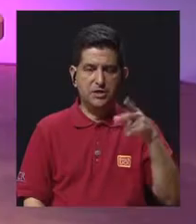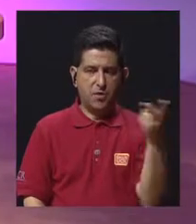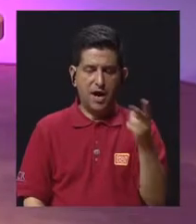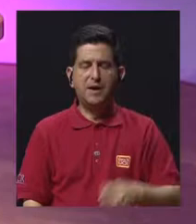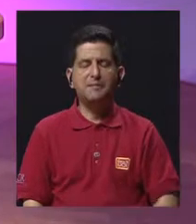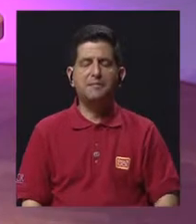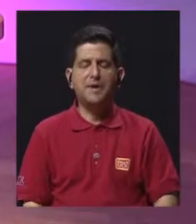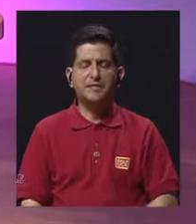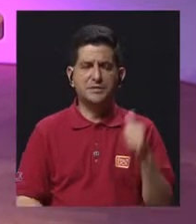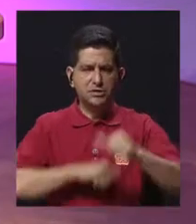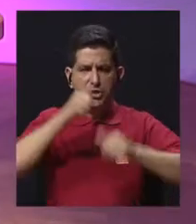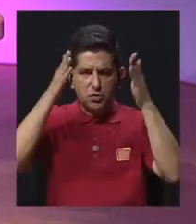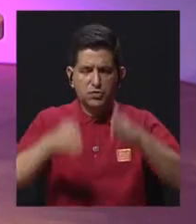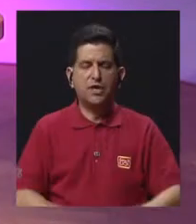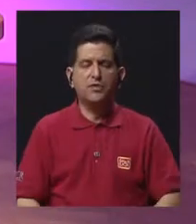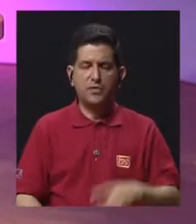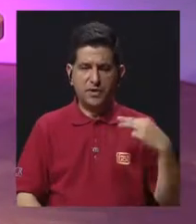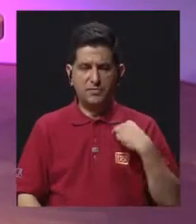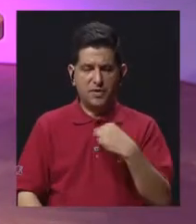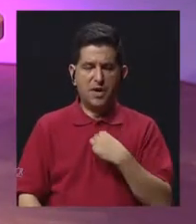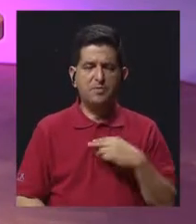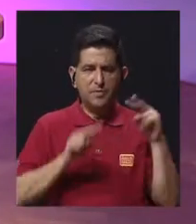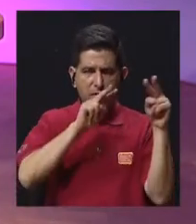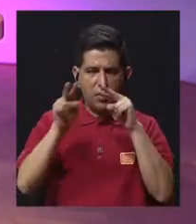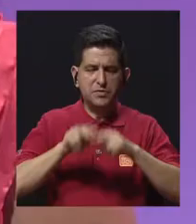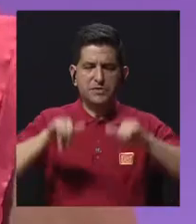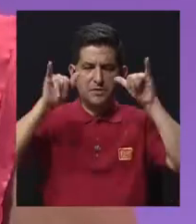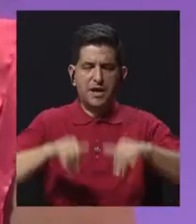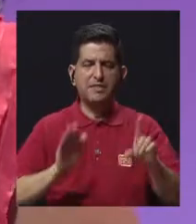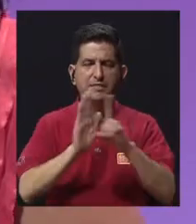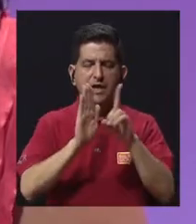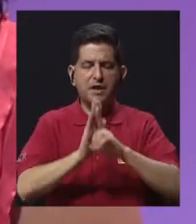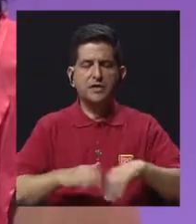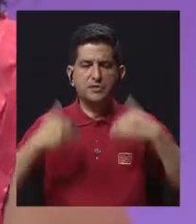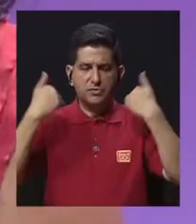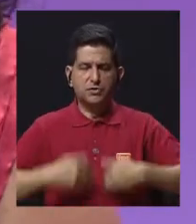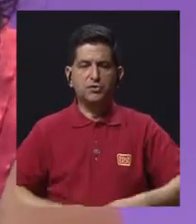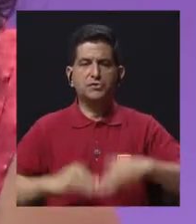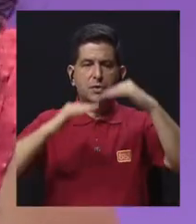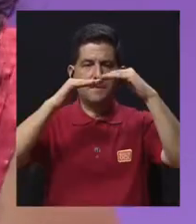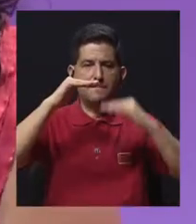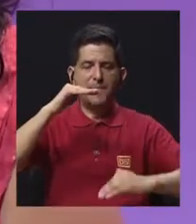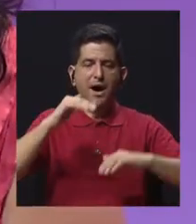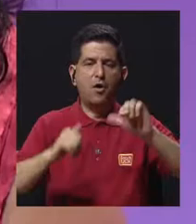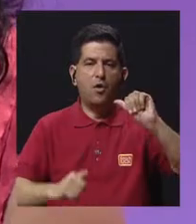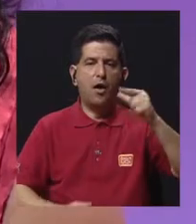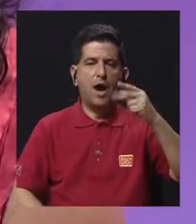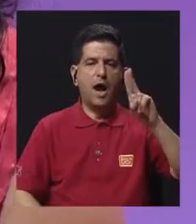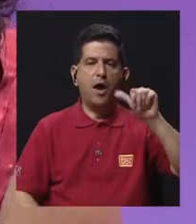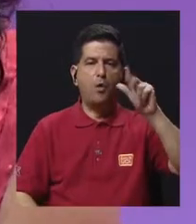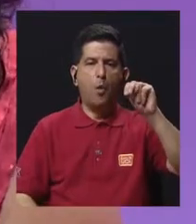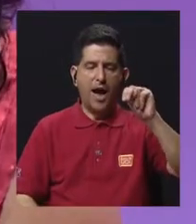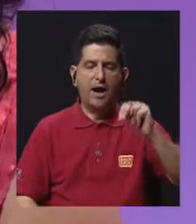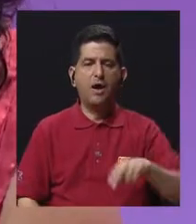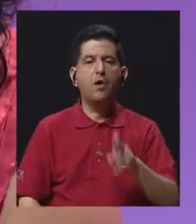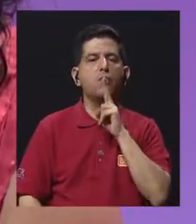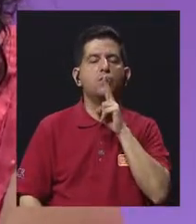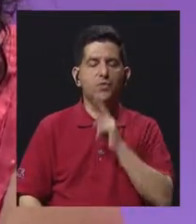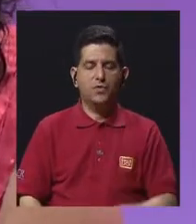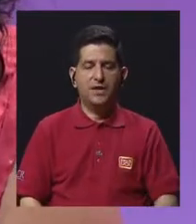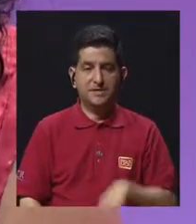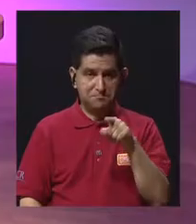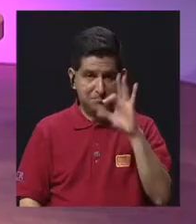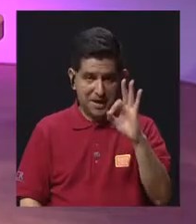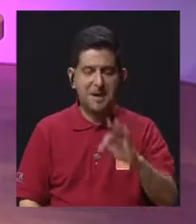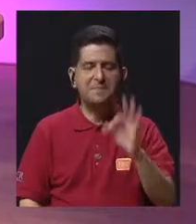son campesinas, luchadoras y también integrantes del Observatorio Permanente de los Derechos Humanos en Bajo Aguán,